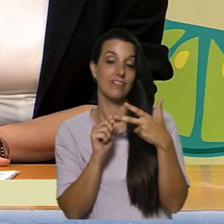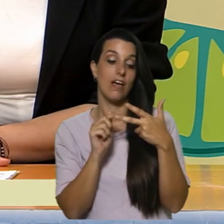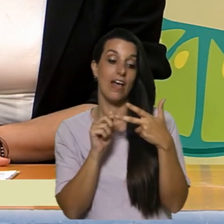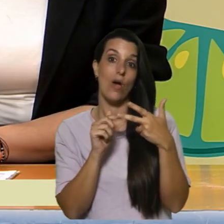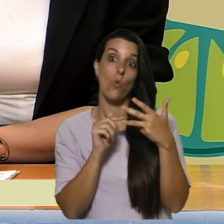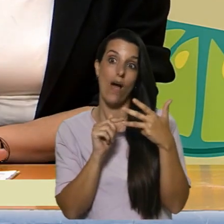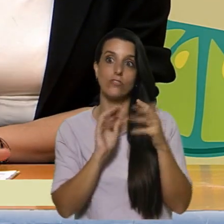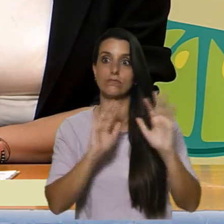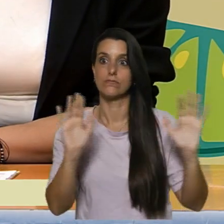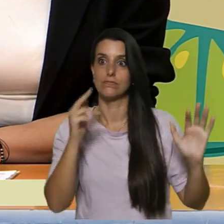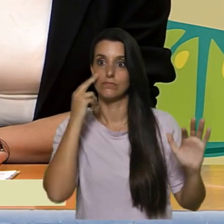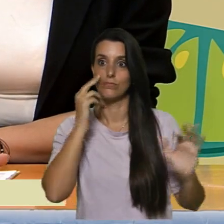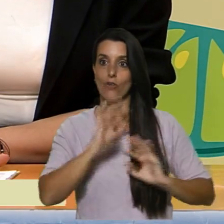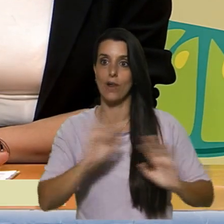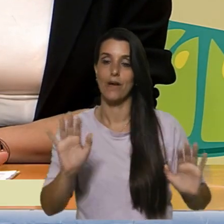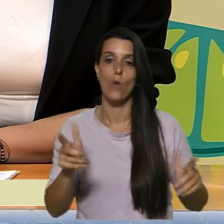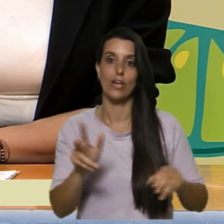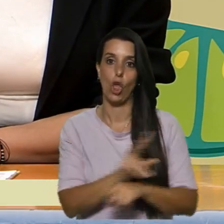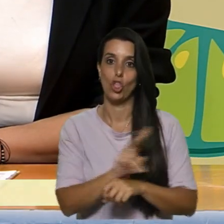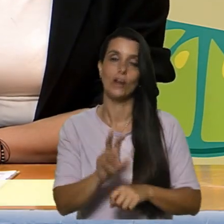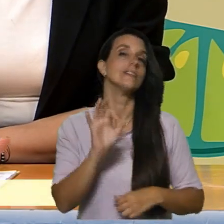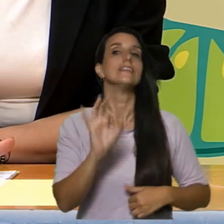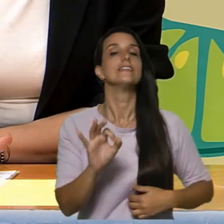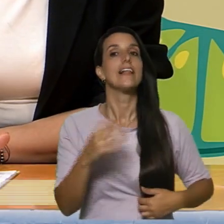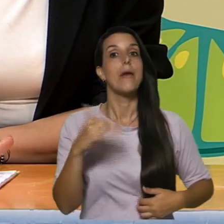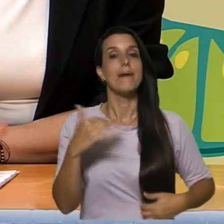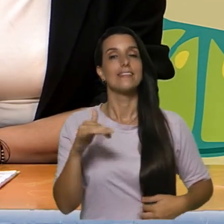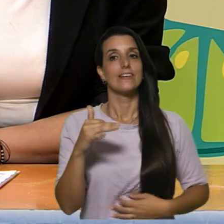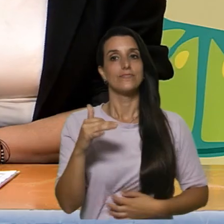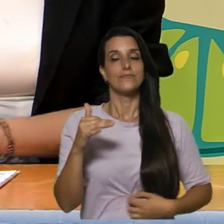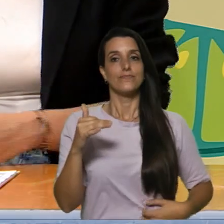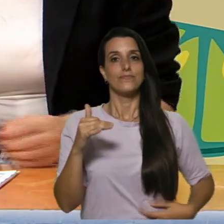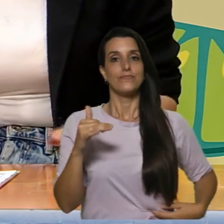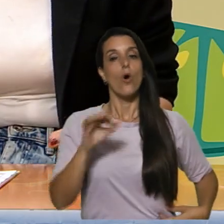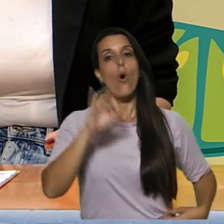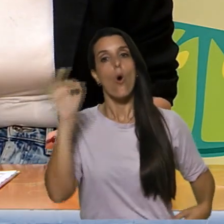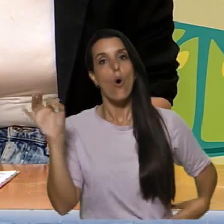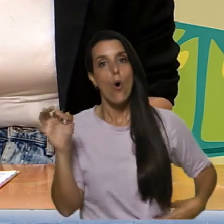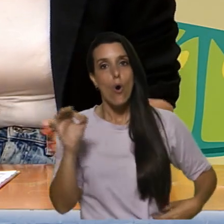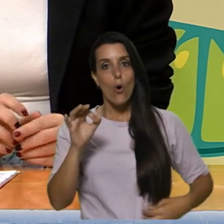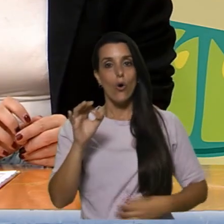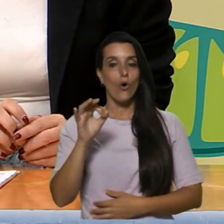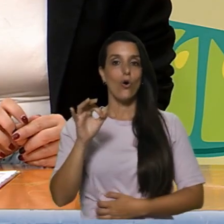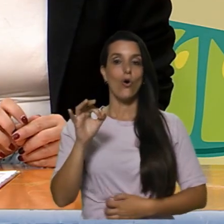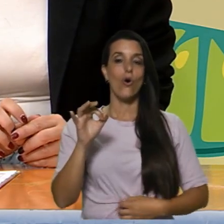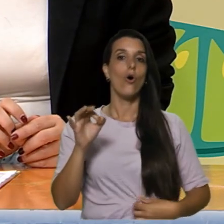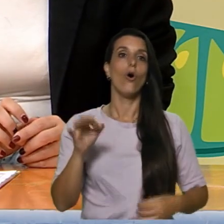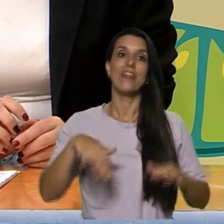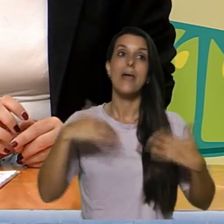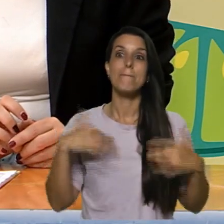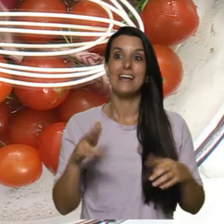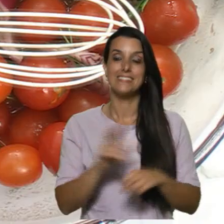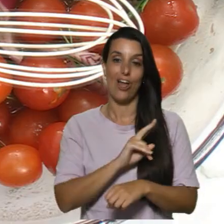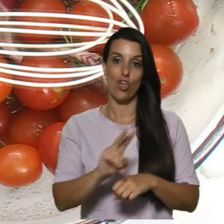ya se te fue de control. Un beso grande a María y a toda la gente de Lonimar, ¿eh? O mejor dicho, es puro control. Es